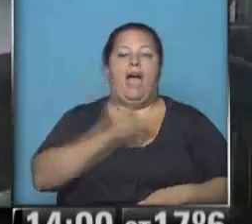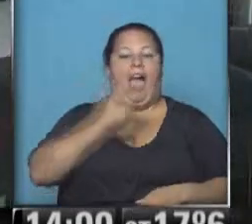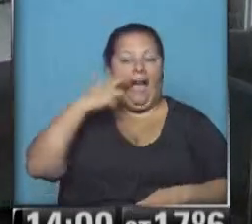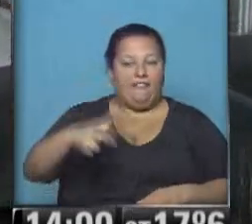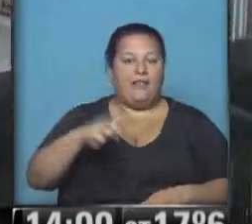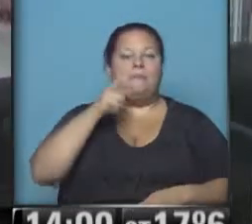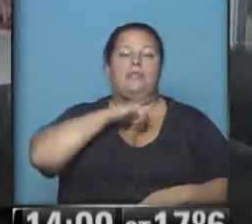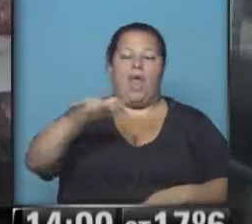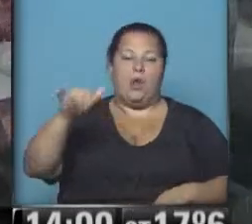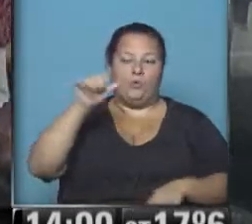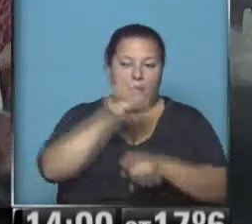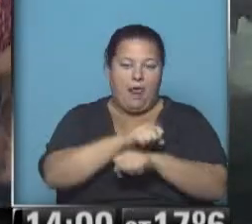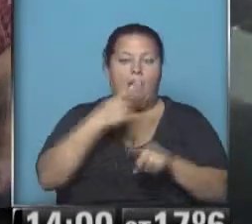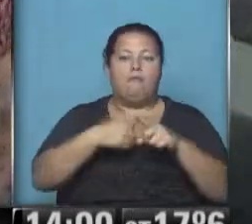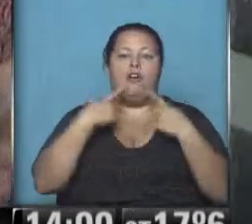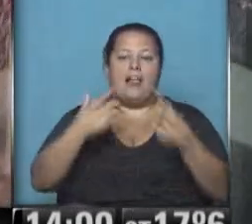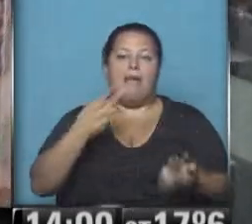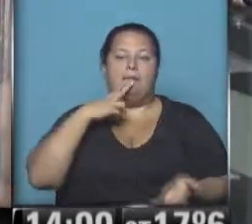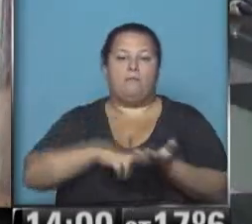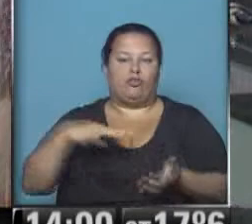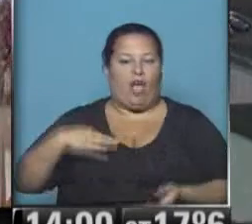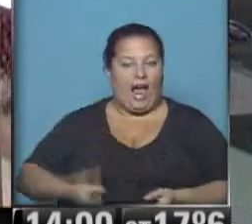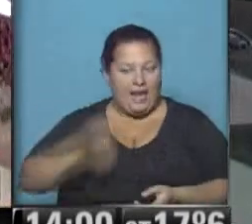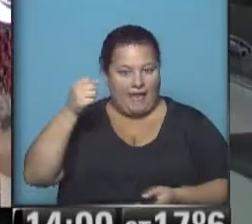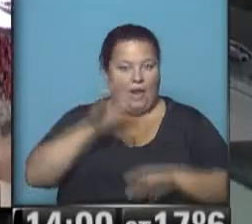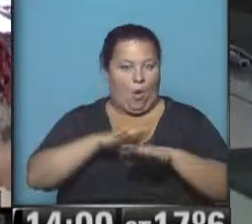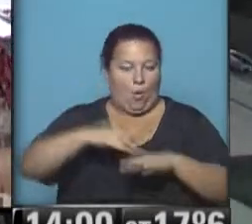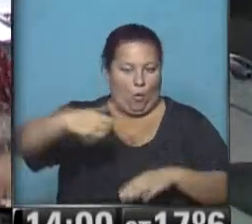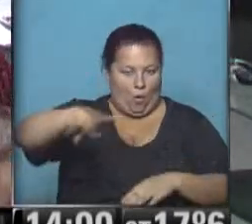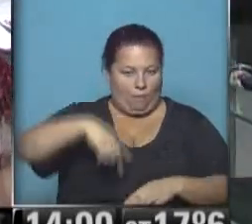denuncia penal justamente por el reclamo de impuesto a las ganancias a los involucrados. 2 de la tarde.